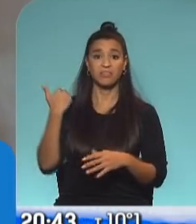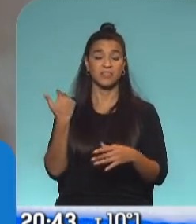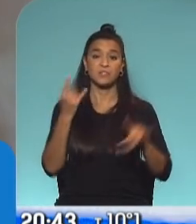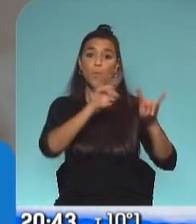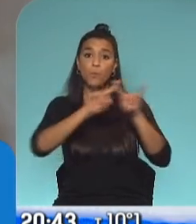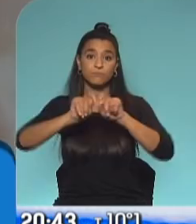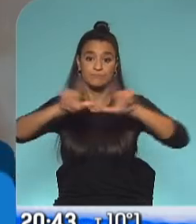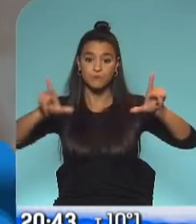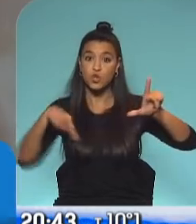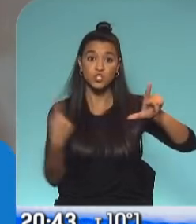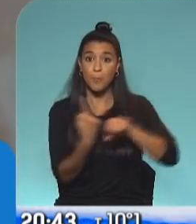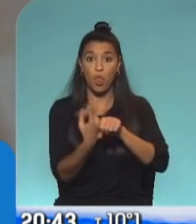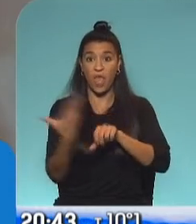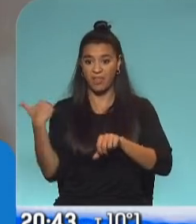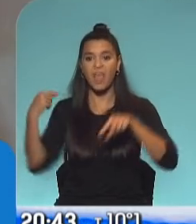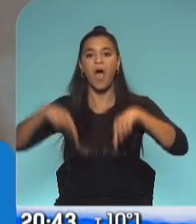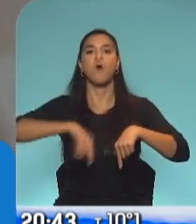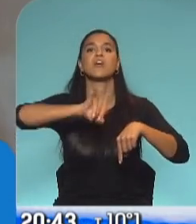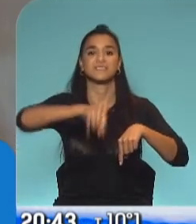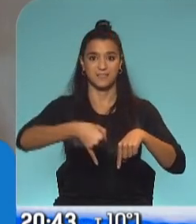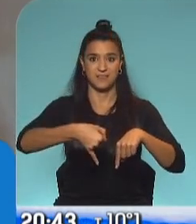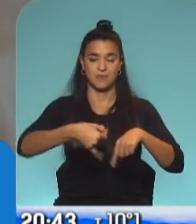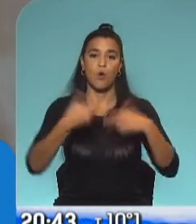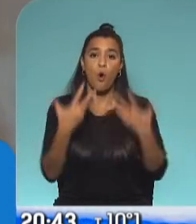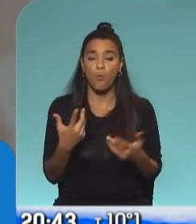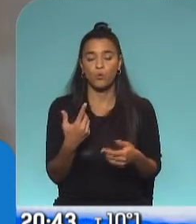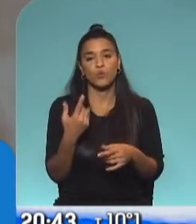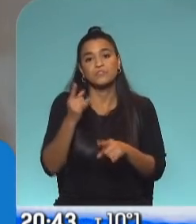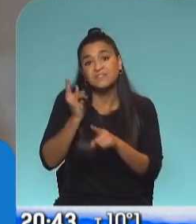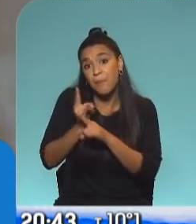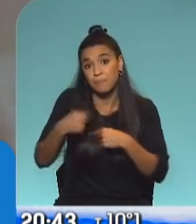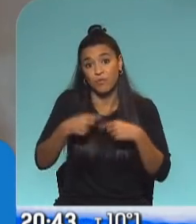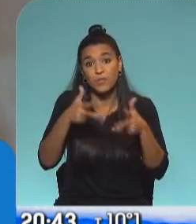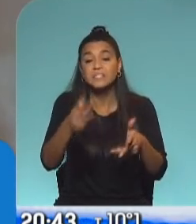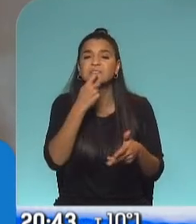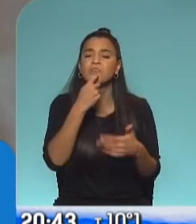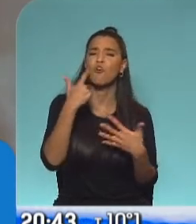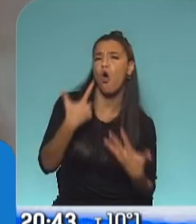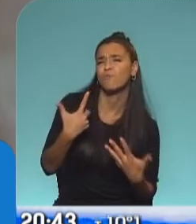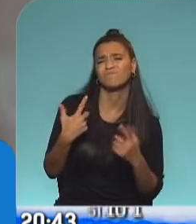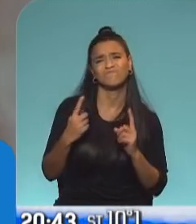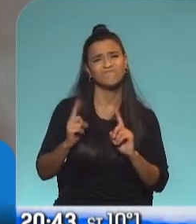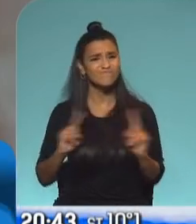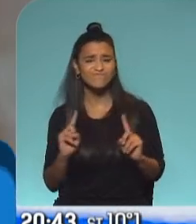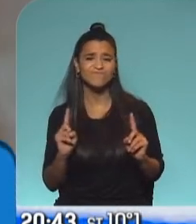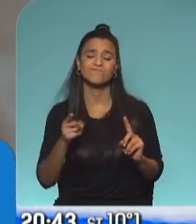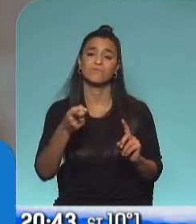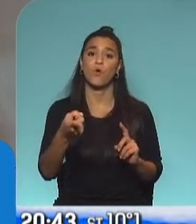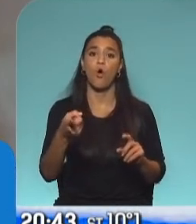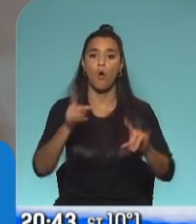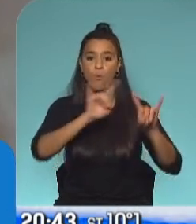página web, que ahora se puedan hacer. Y por supuesto, como digo siempre, que aquellos que no se sienten cómodos haciendo trámites por la